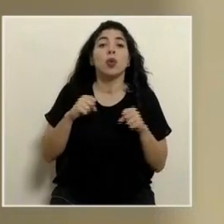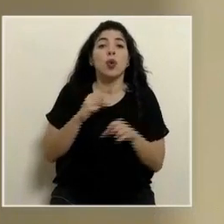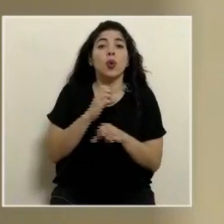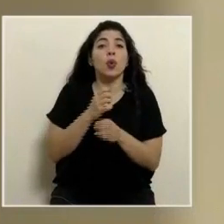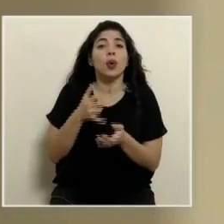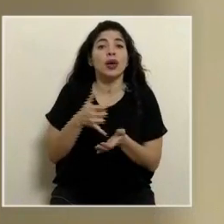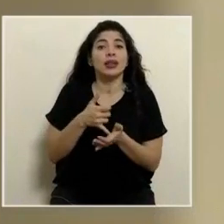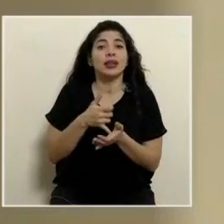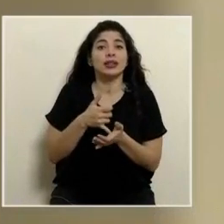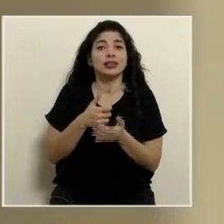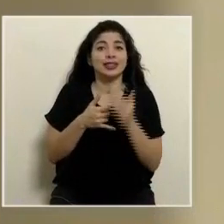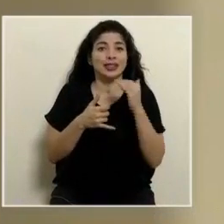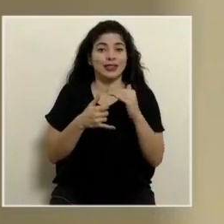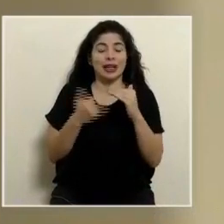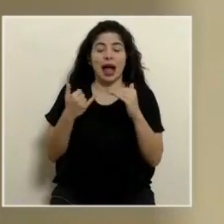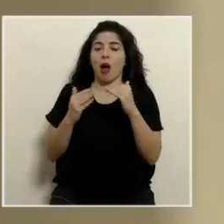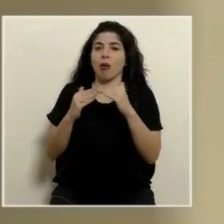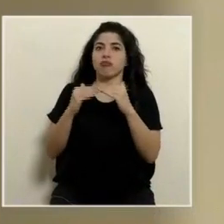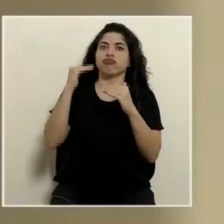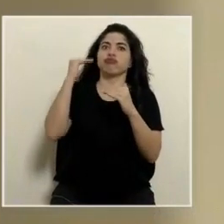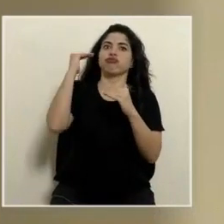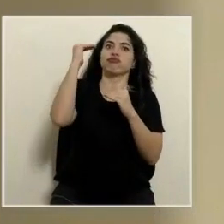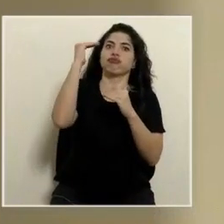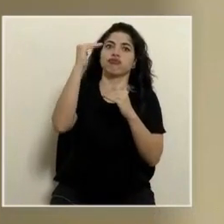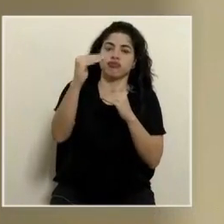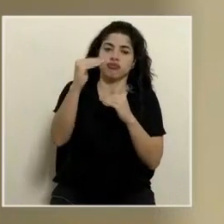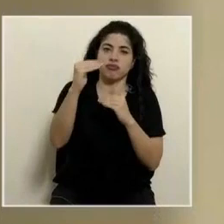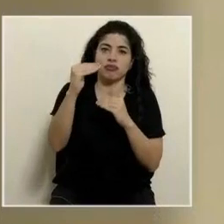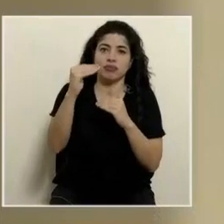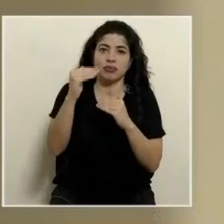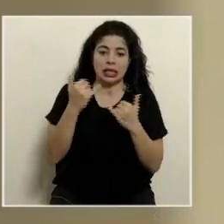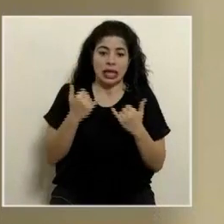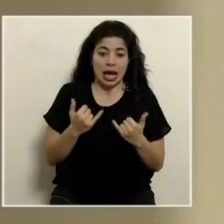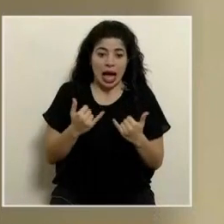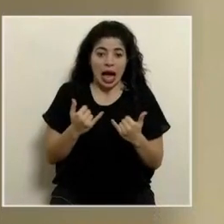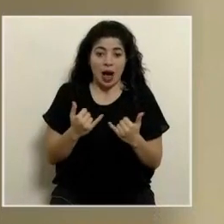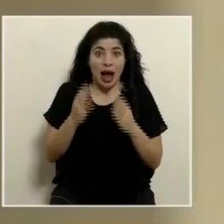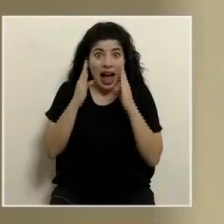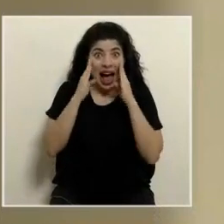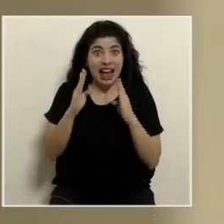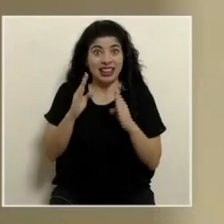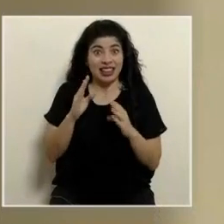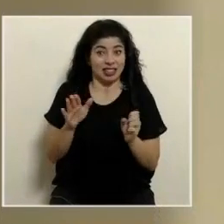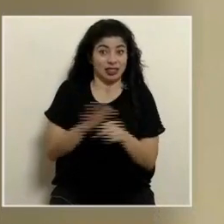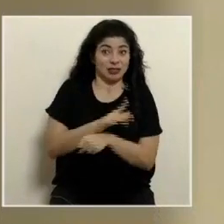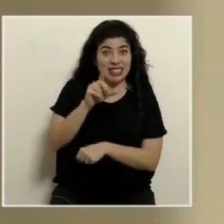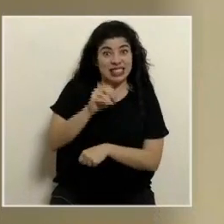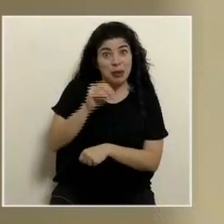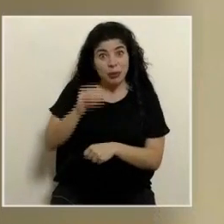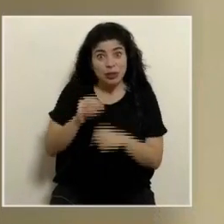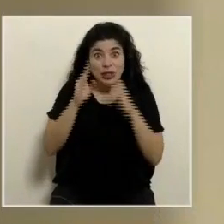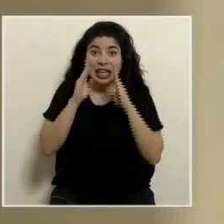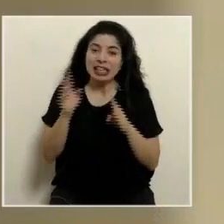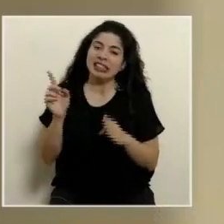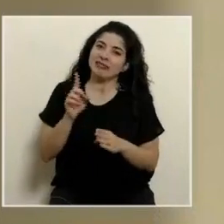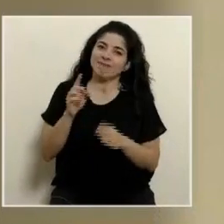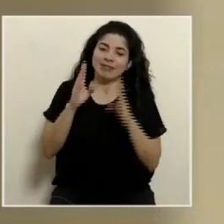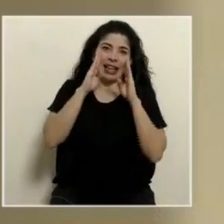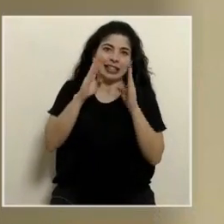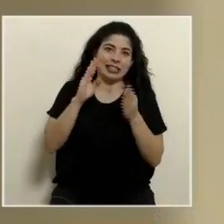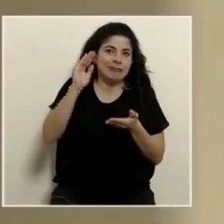es claro que está muy sobrepasada y que la atención que se está dando ya no es la óptima a todas las personas que están